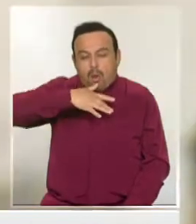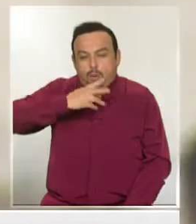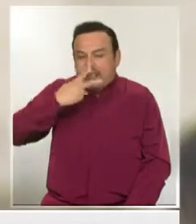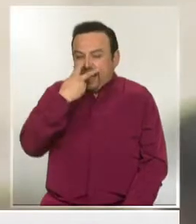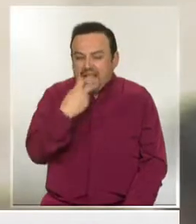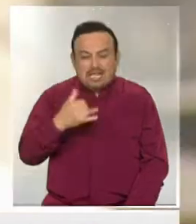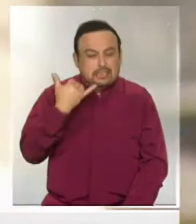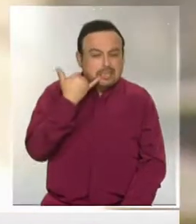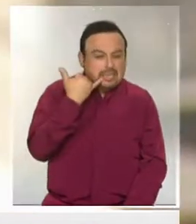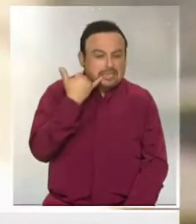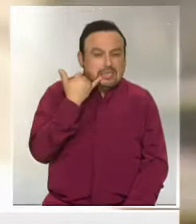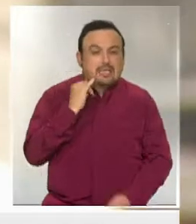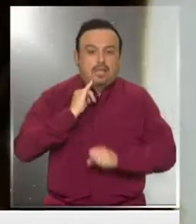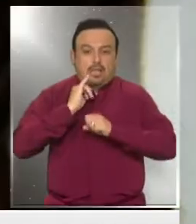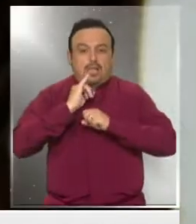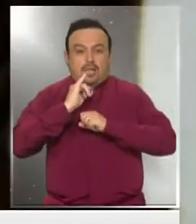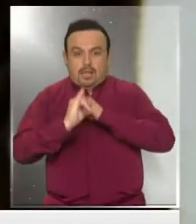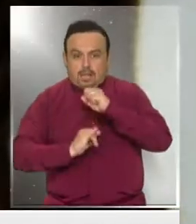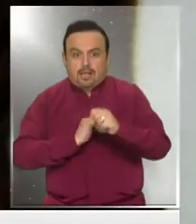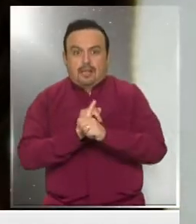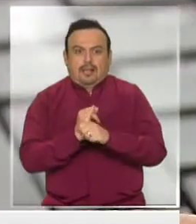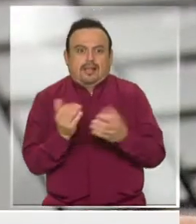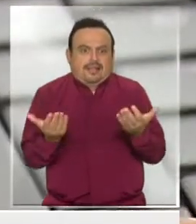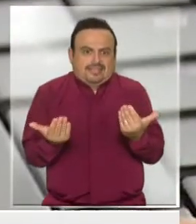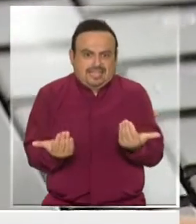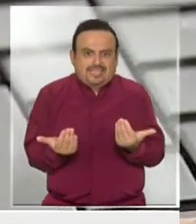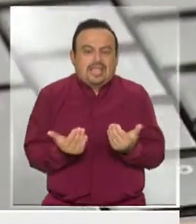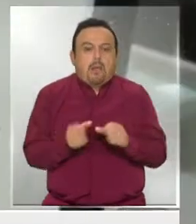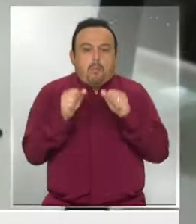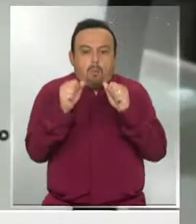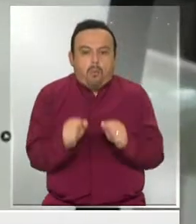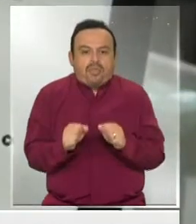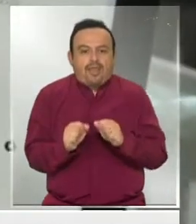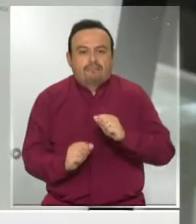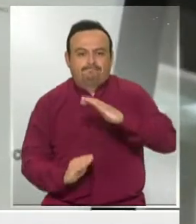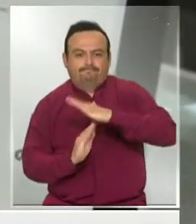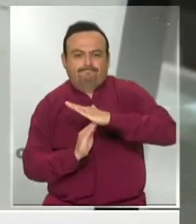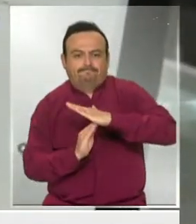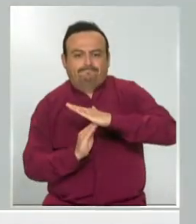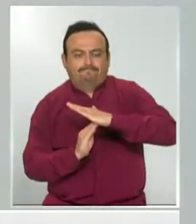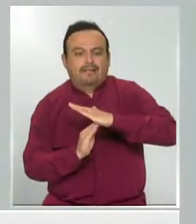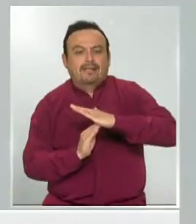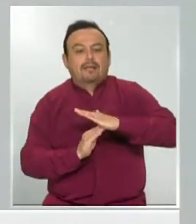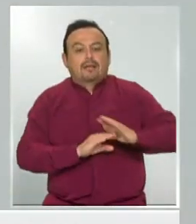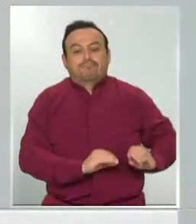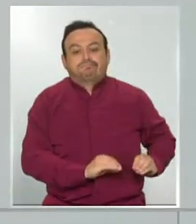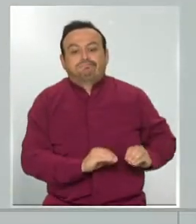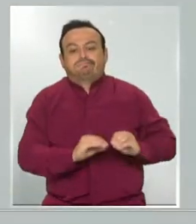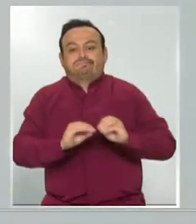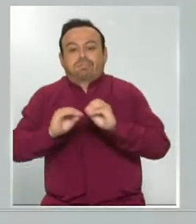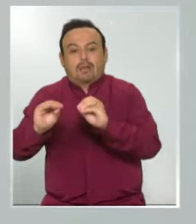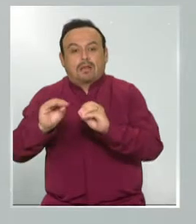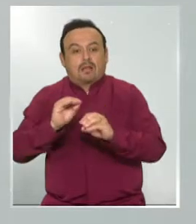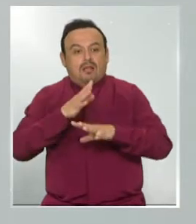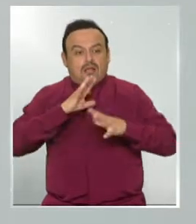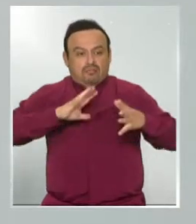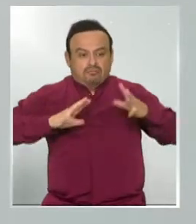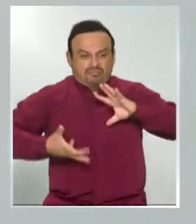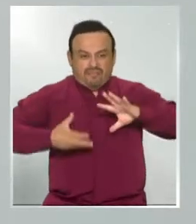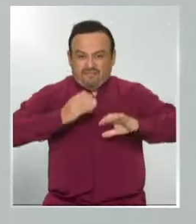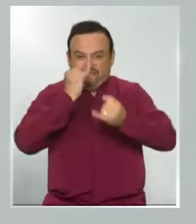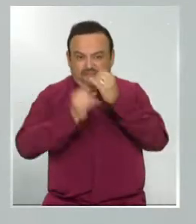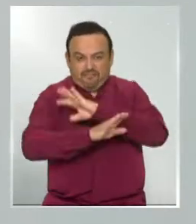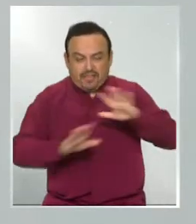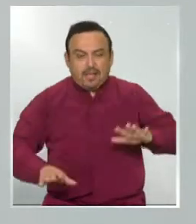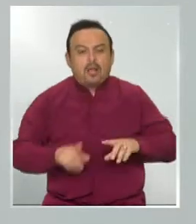gas, telefonía y sí, teléfono, también el necesario, Internet. La gente va a tener la posibilidad, una vez que se acabe el estado de